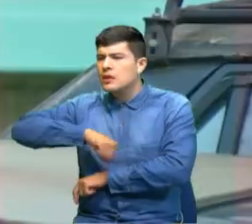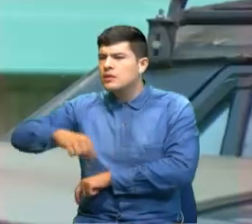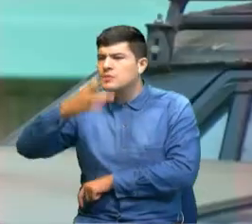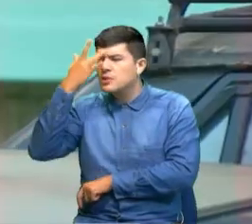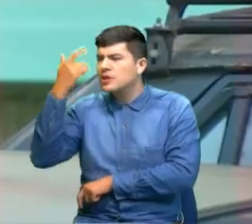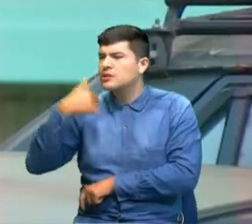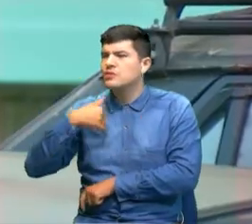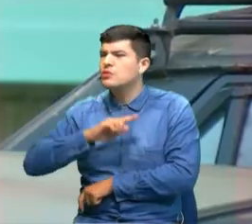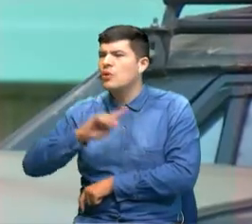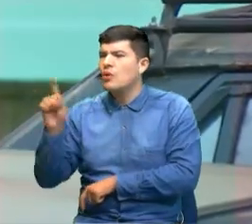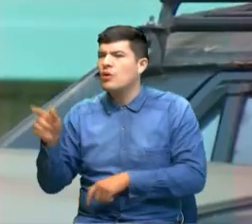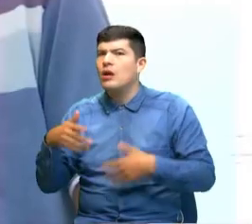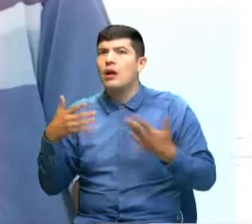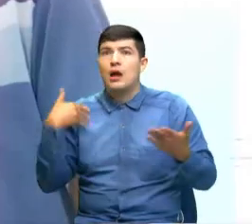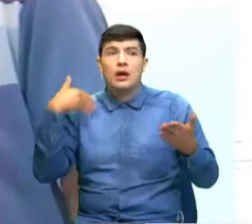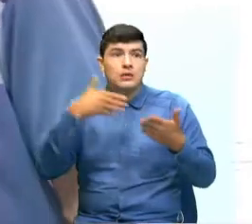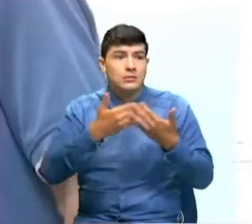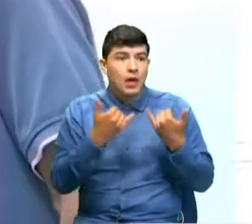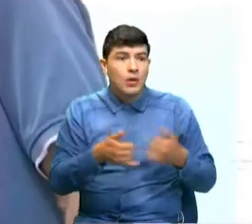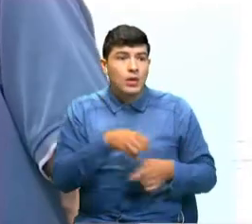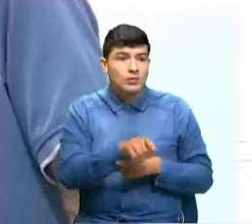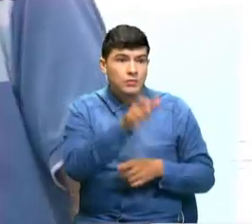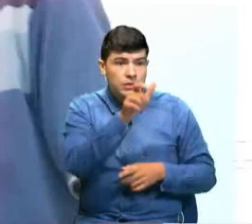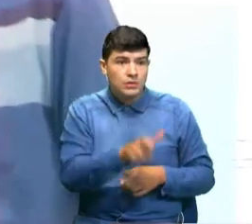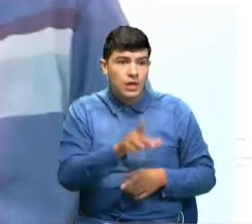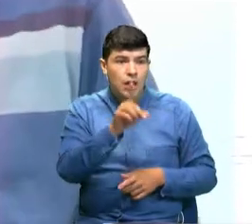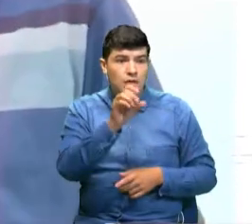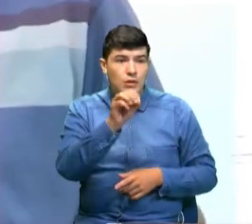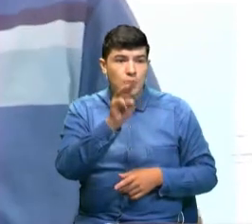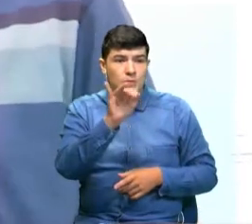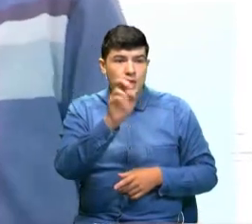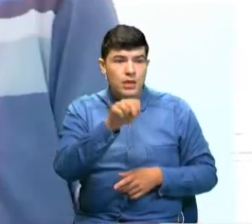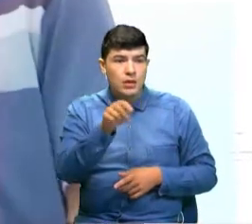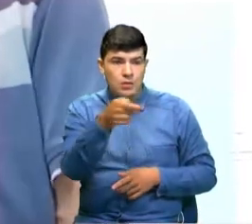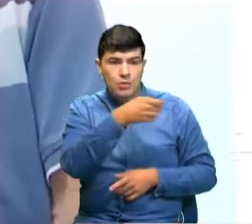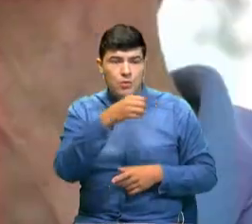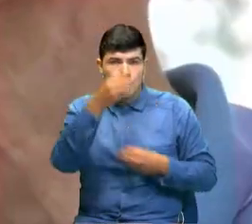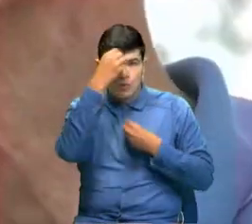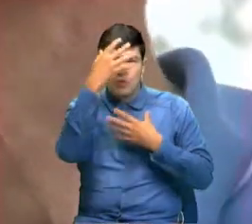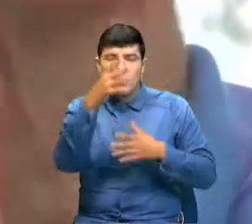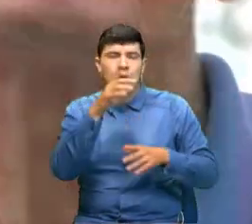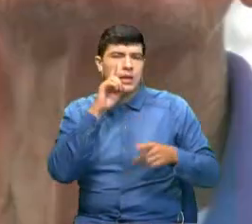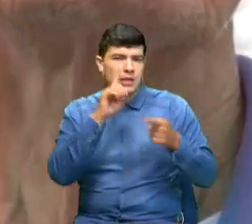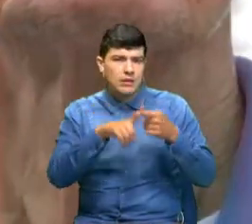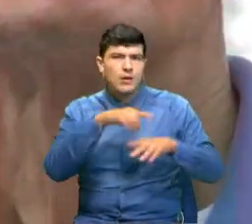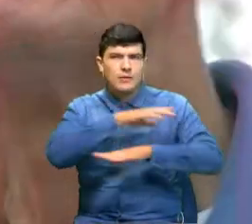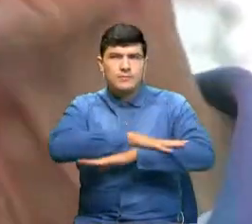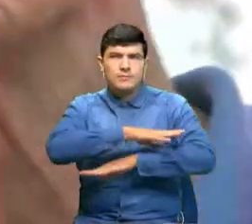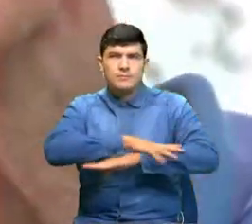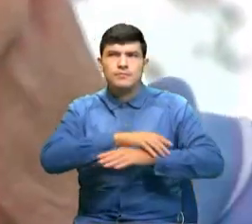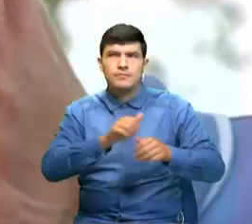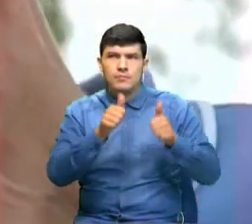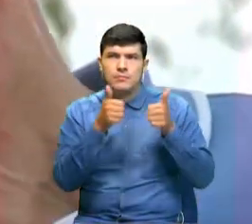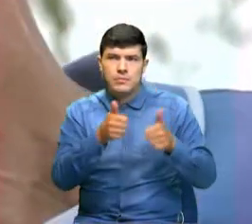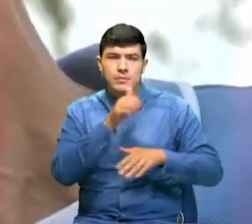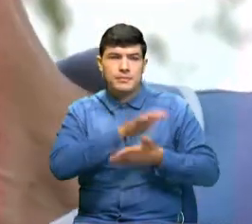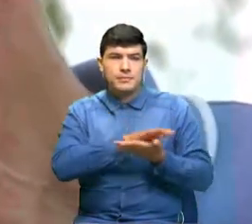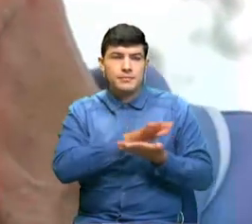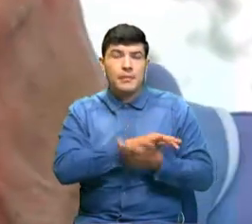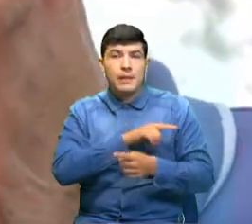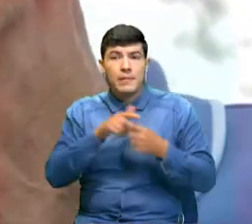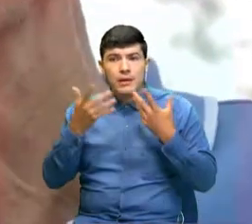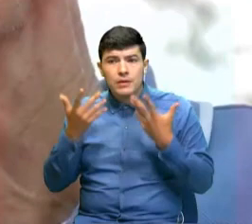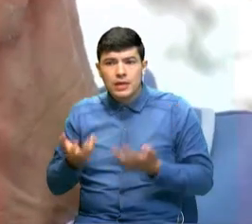yo derecho? Hasta el momento el señor Domingo ha obedecido con la orden, con el fin de llevar una convivencia pacífica, pero